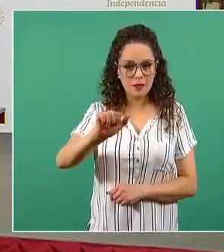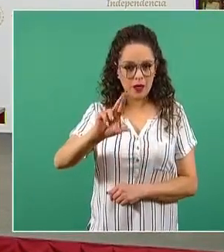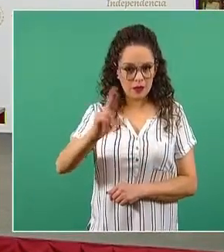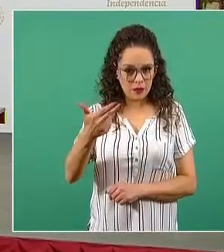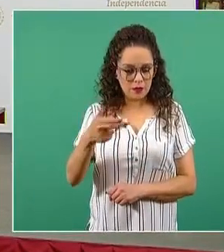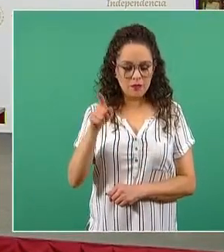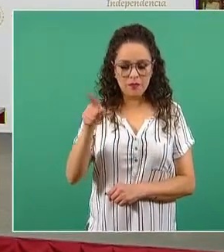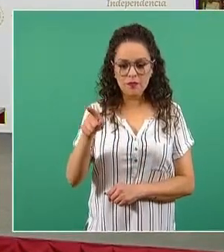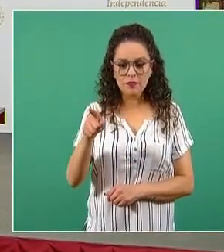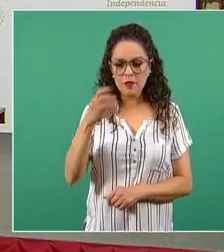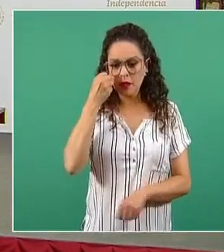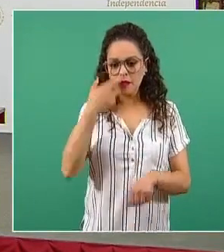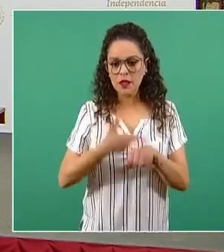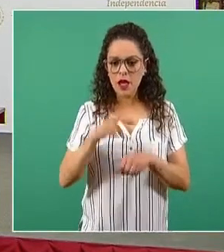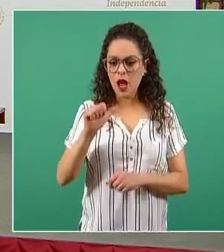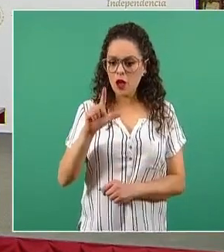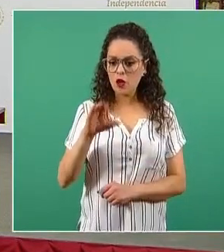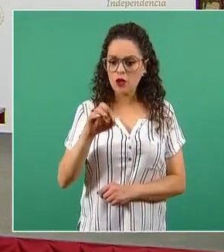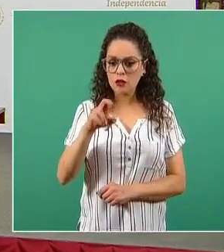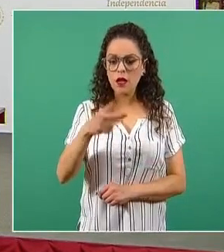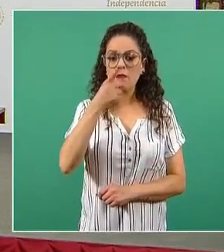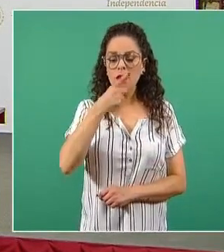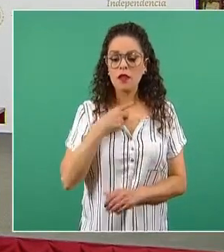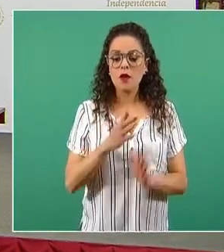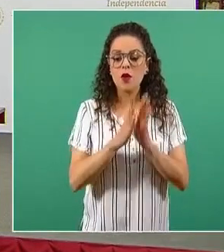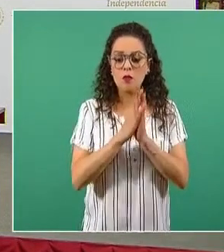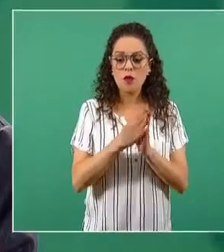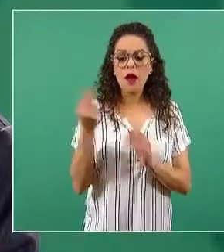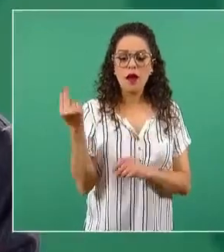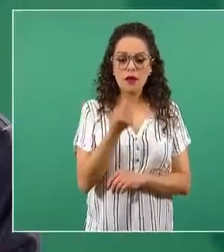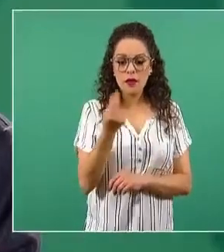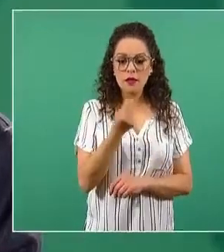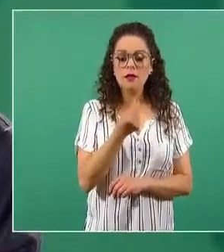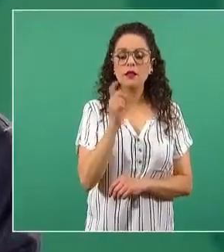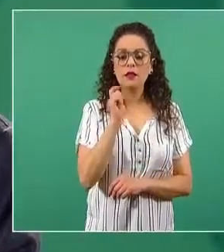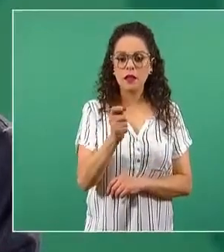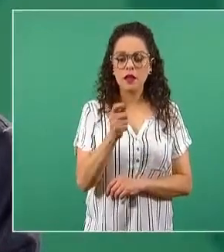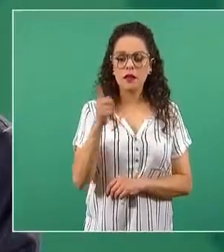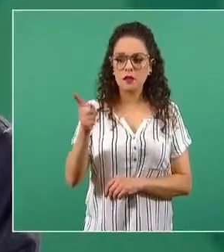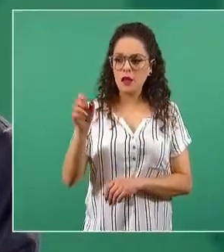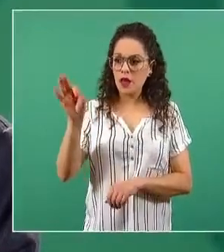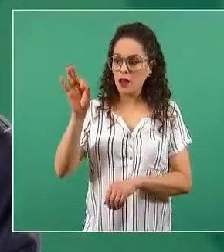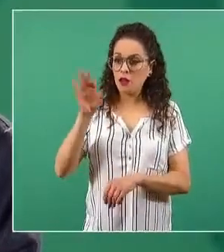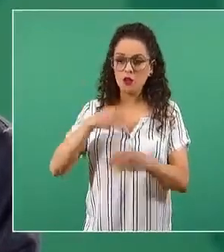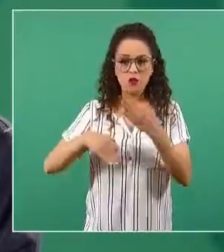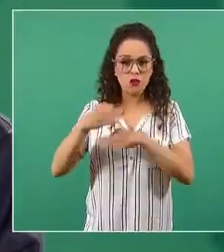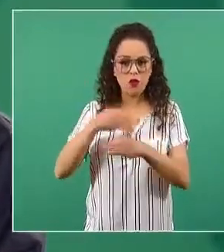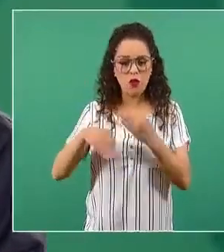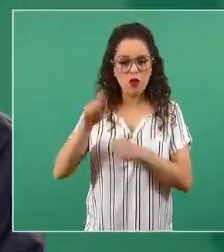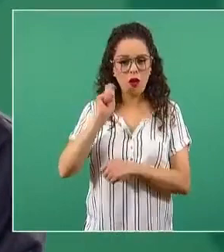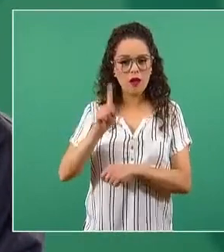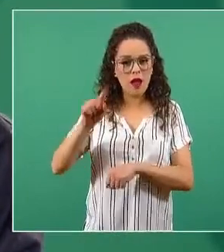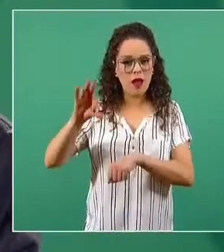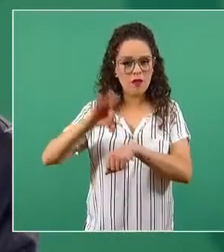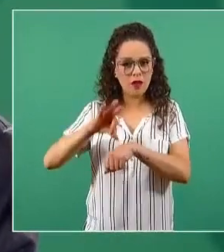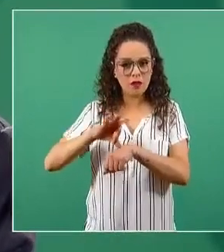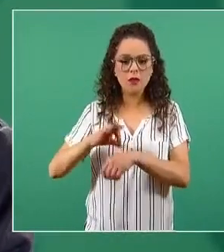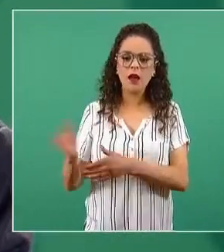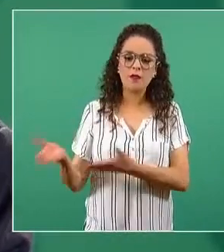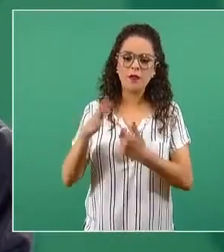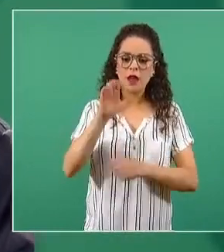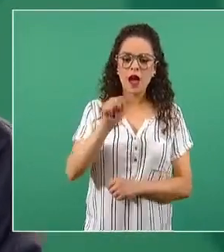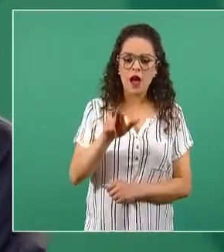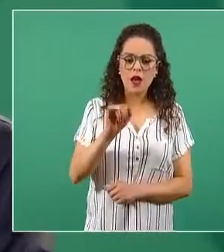convocamos, me pidió el secretario Alcocer que convocara a la representación de la industria farmacéutica. Entonces convocamos a Canifarma, la